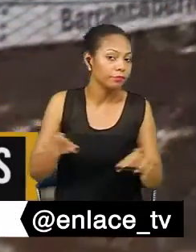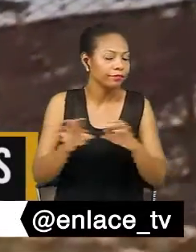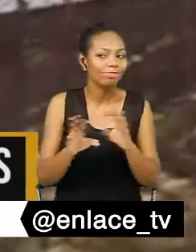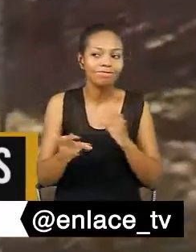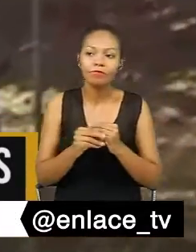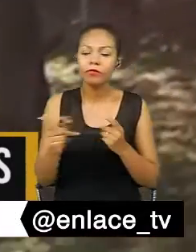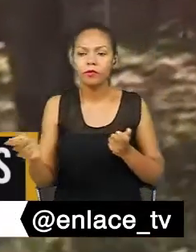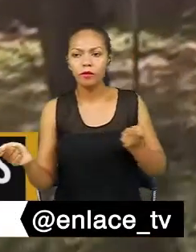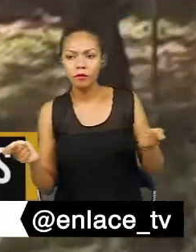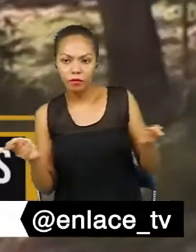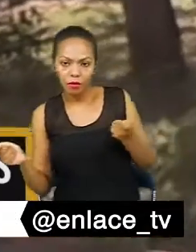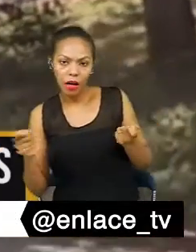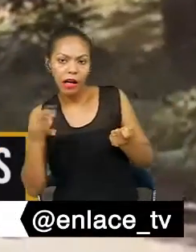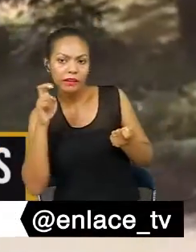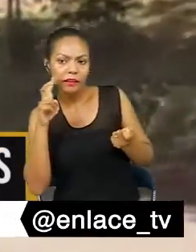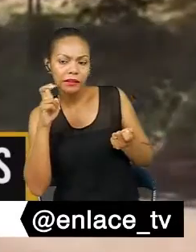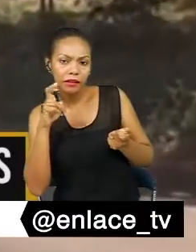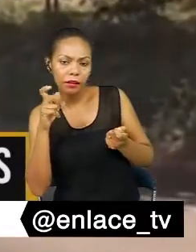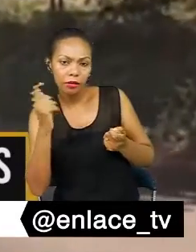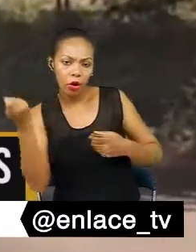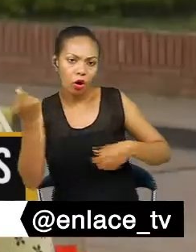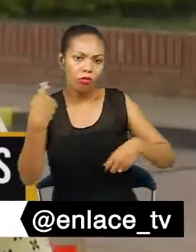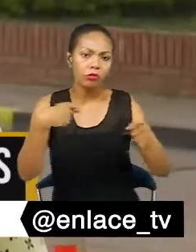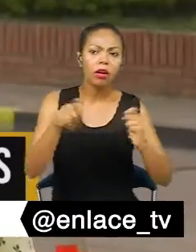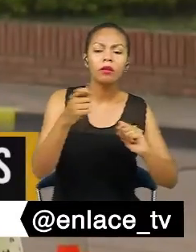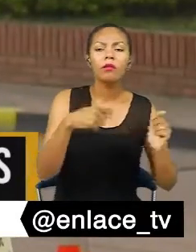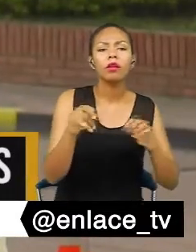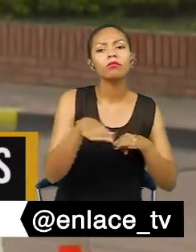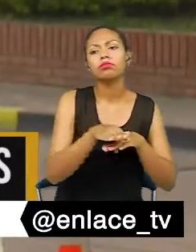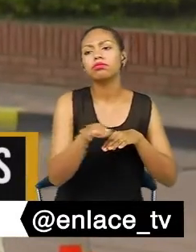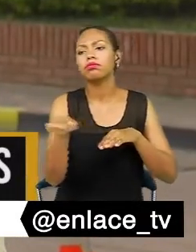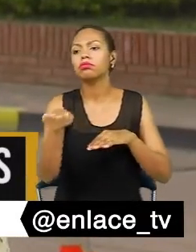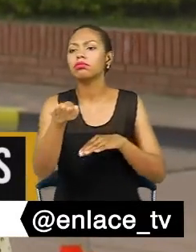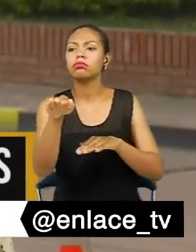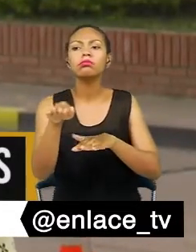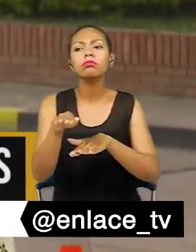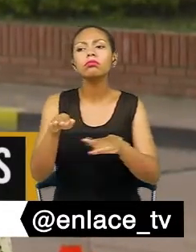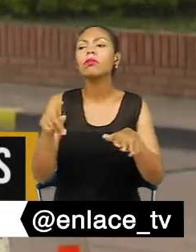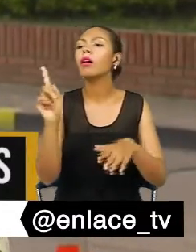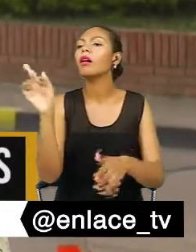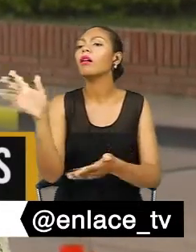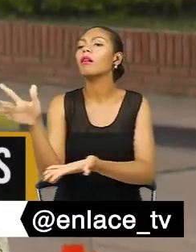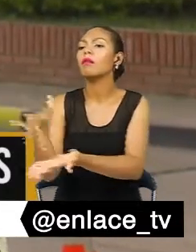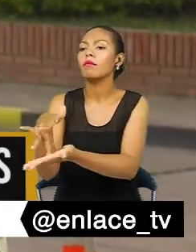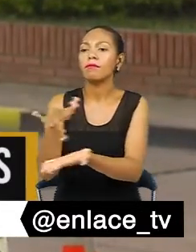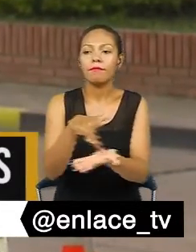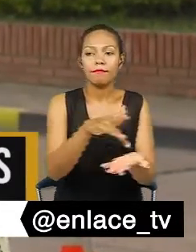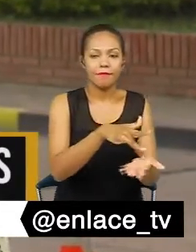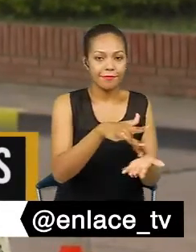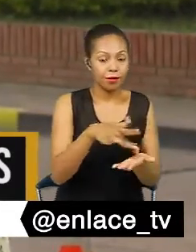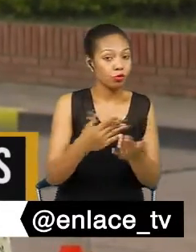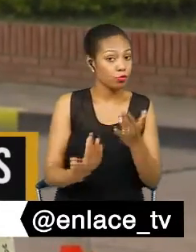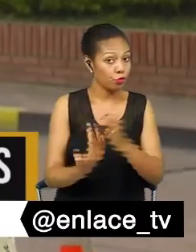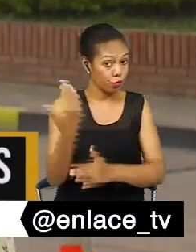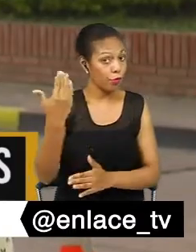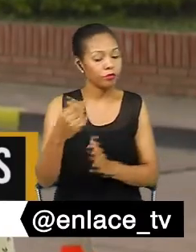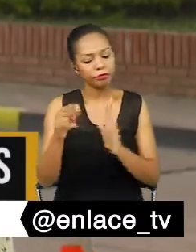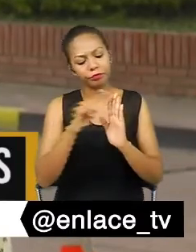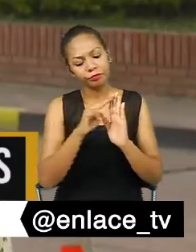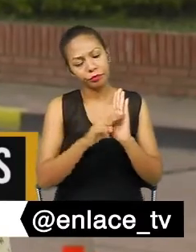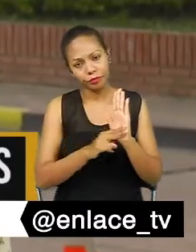para lo cual se ha fijado un horario para el mismo. Próximamente se expedirá un decreto donde se va a estipular la movilidad, los horarios